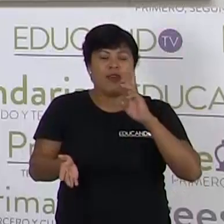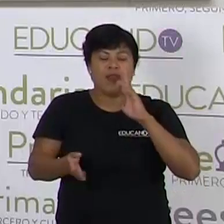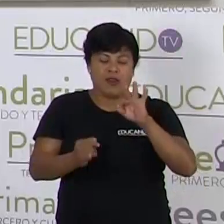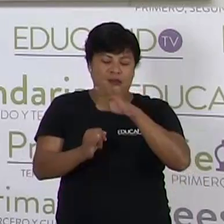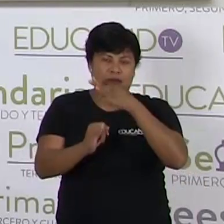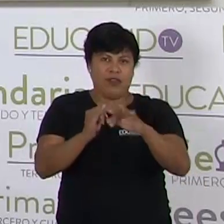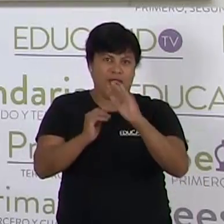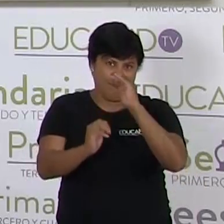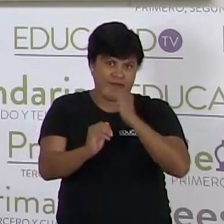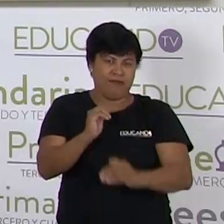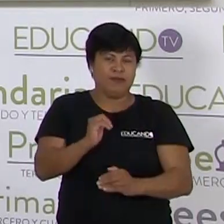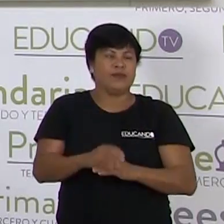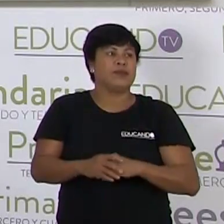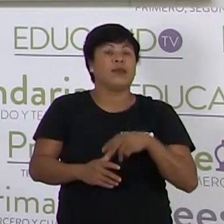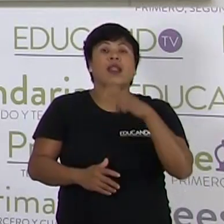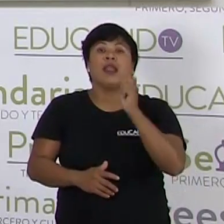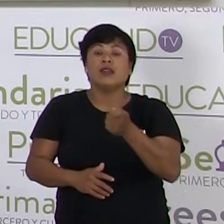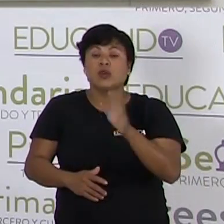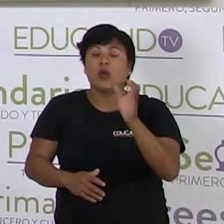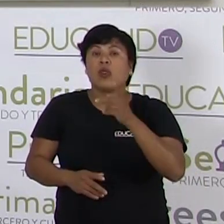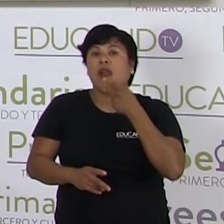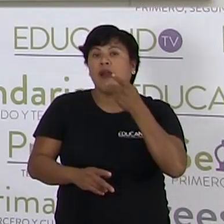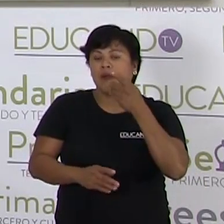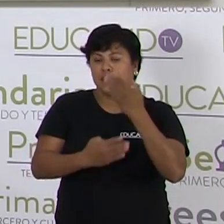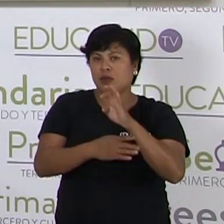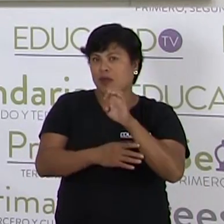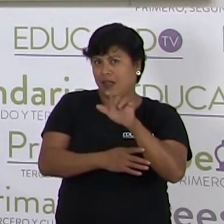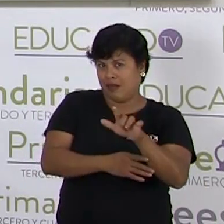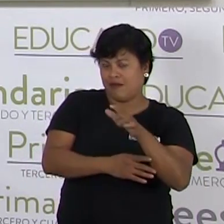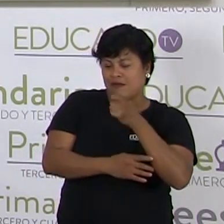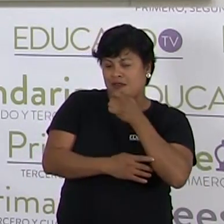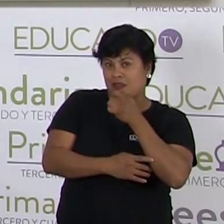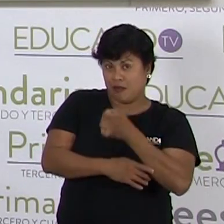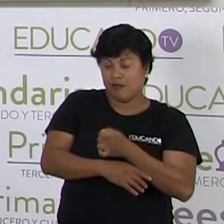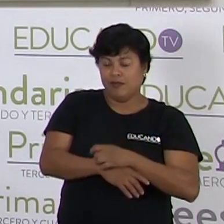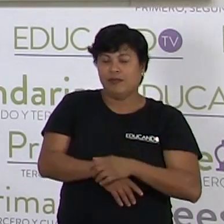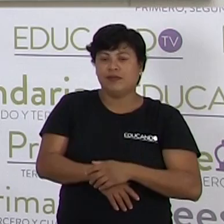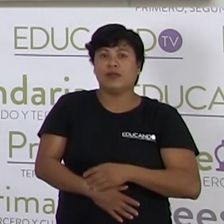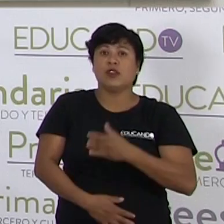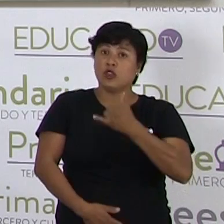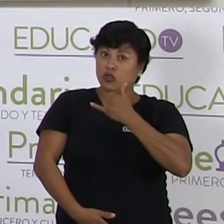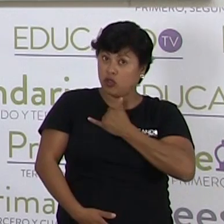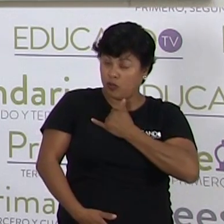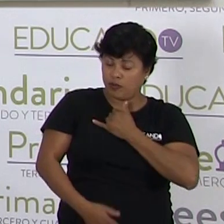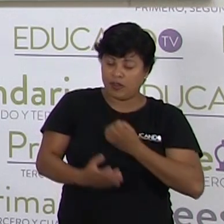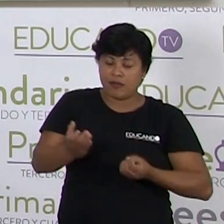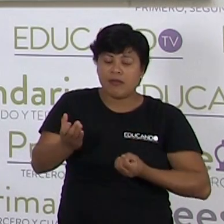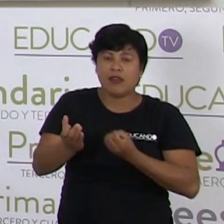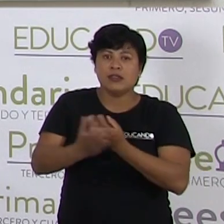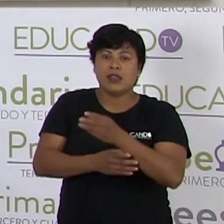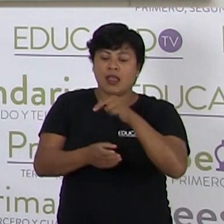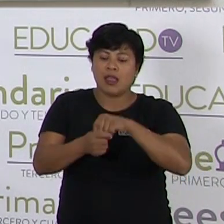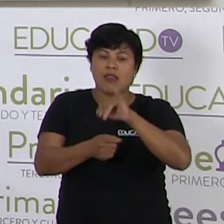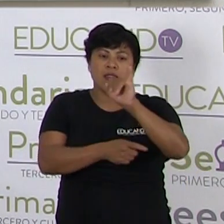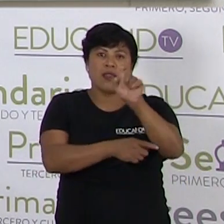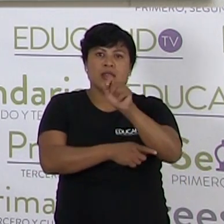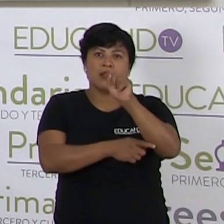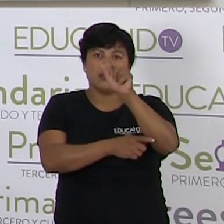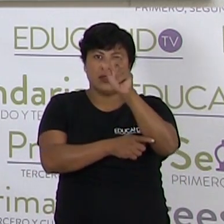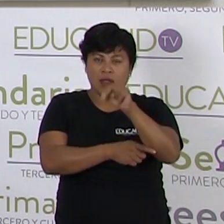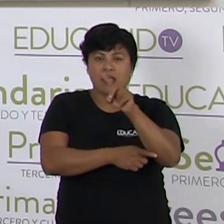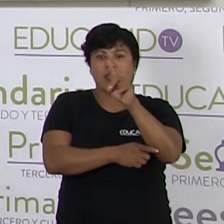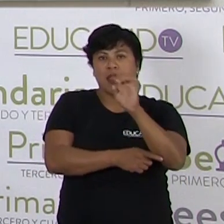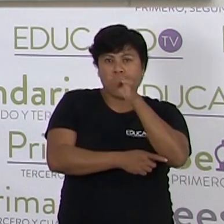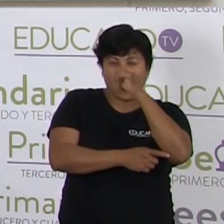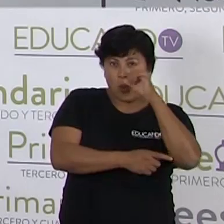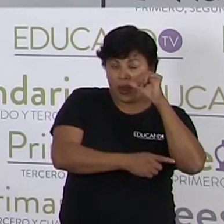final, que es cuando nos va a hablar de él. Dice así: yo nací en Ixtlán de Juárez